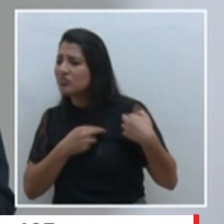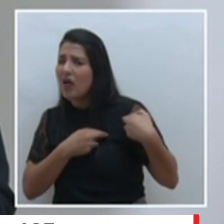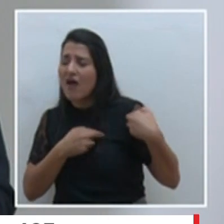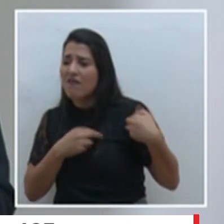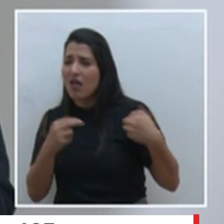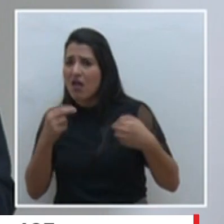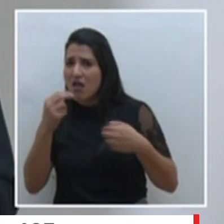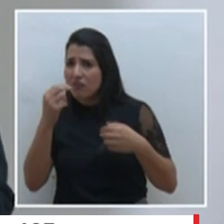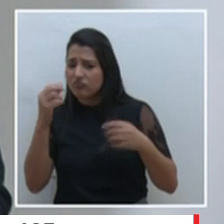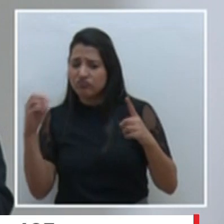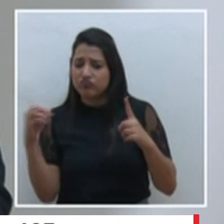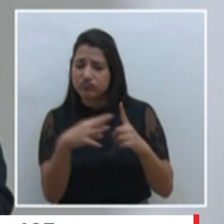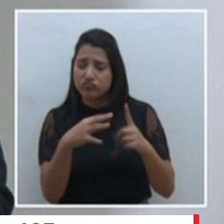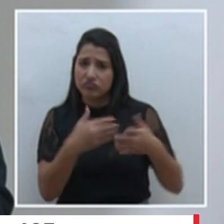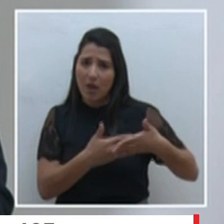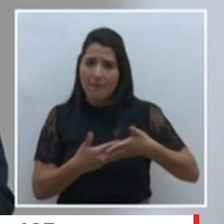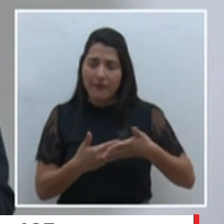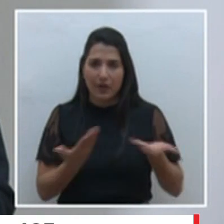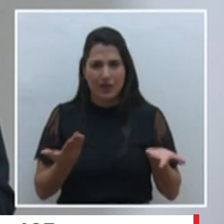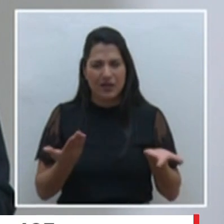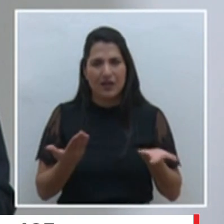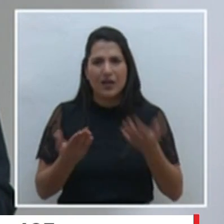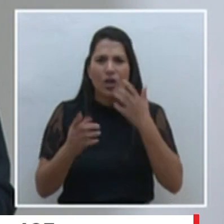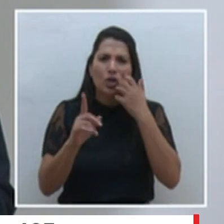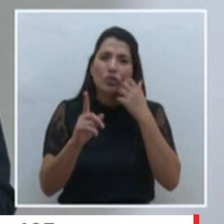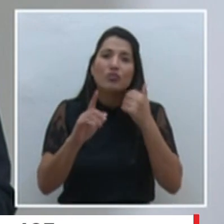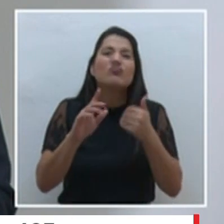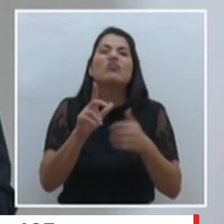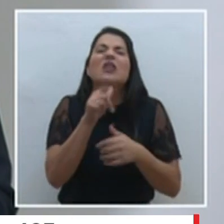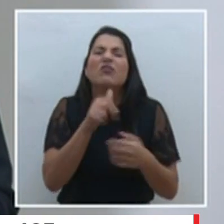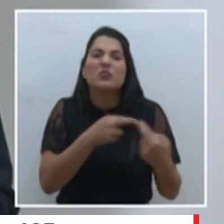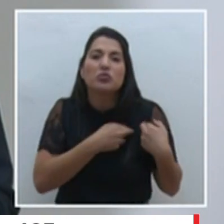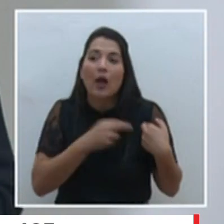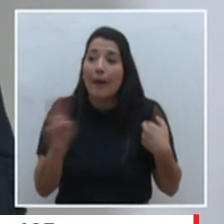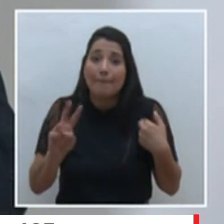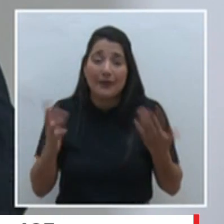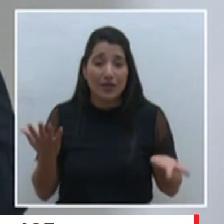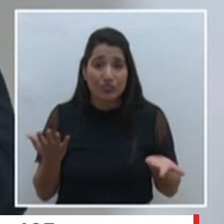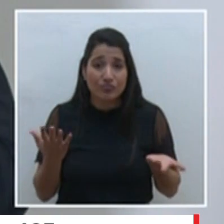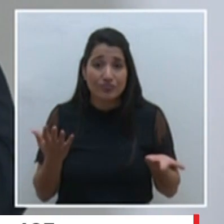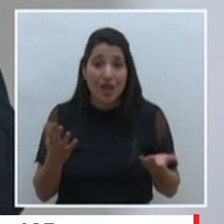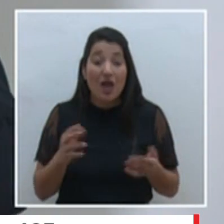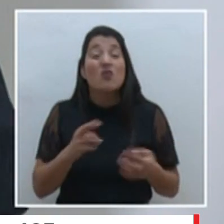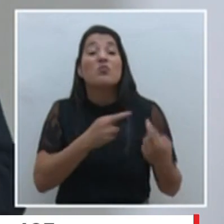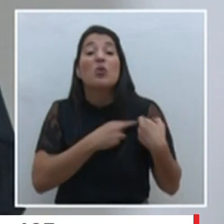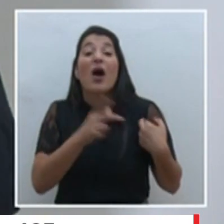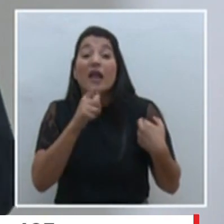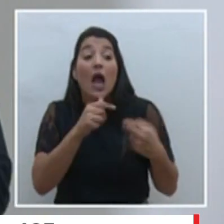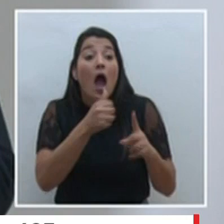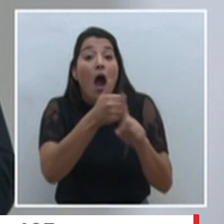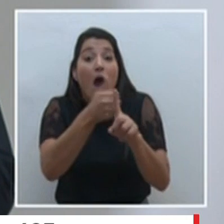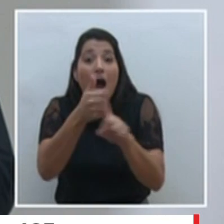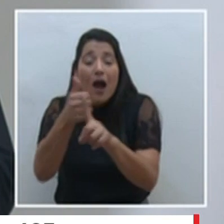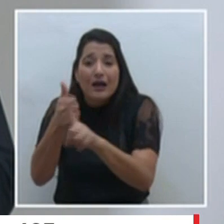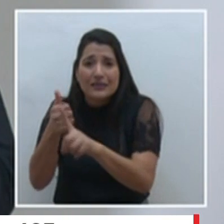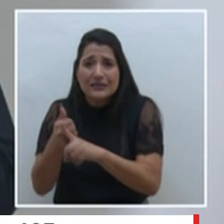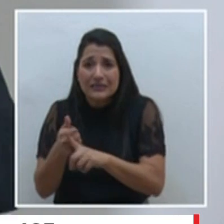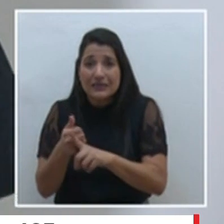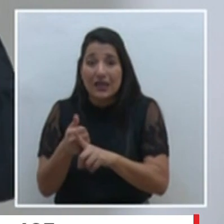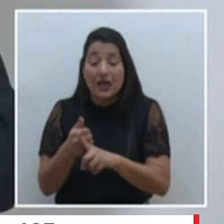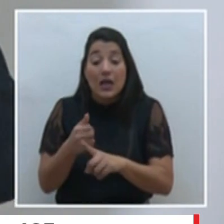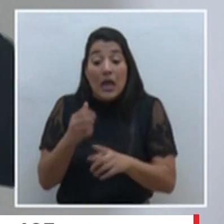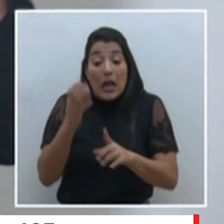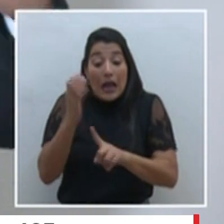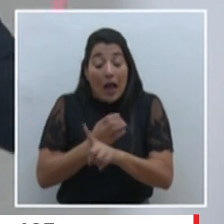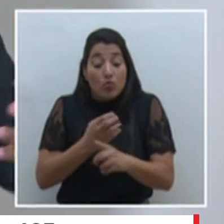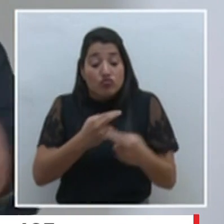que enfrentar todos como sociedad, hacer lo mejor cada uno como individuo, porque si yo hago lo que me toca, y